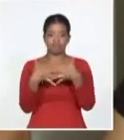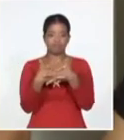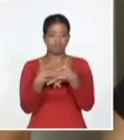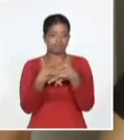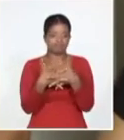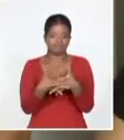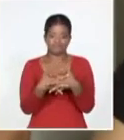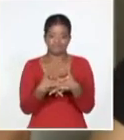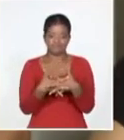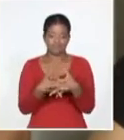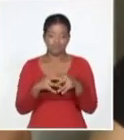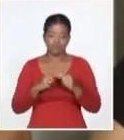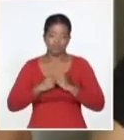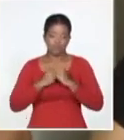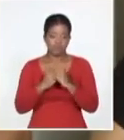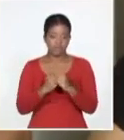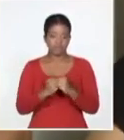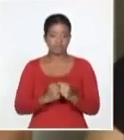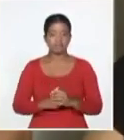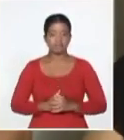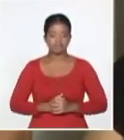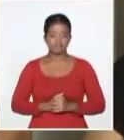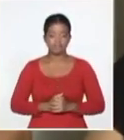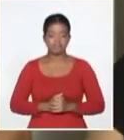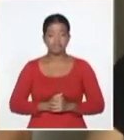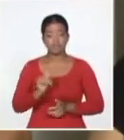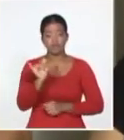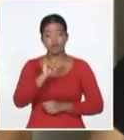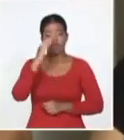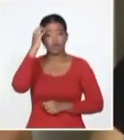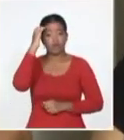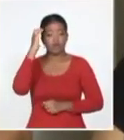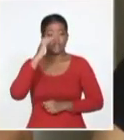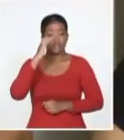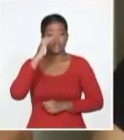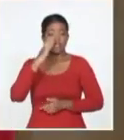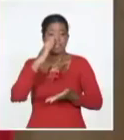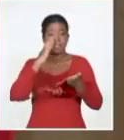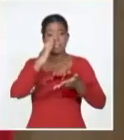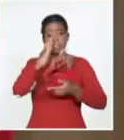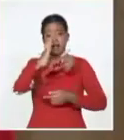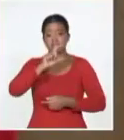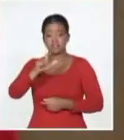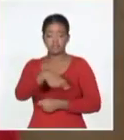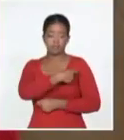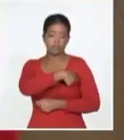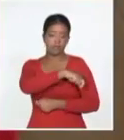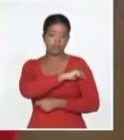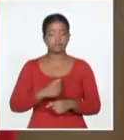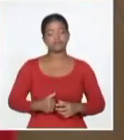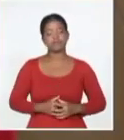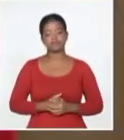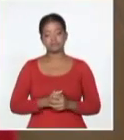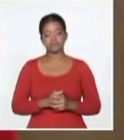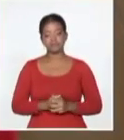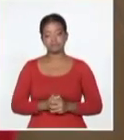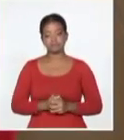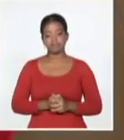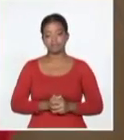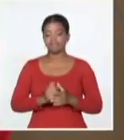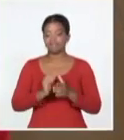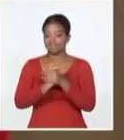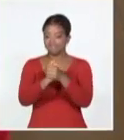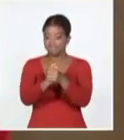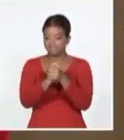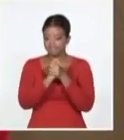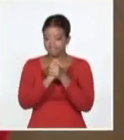Cruz Roja China y al final entre nuestros gobiernos, partidos y pueblos. Esa hermandad fue ratificada por